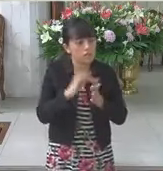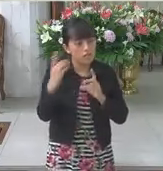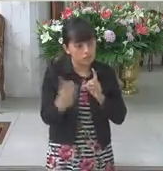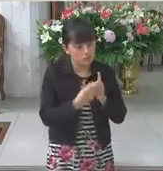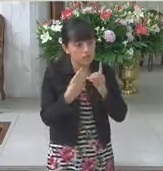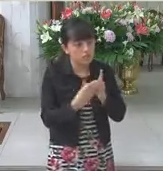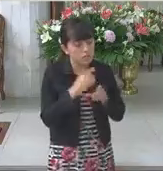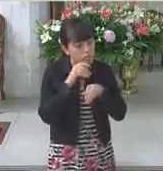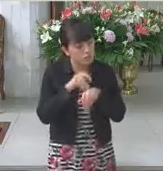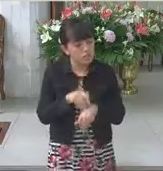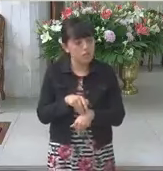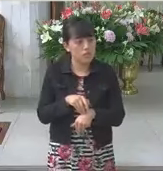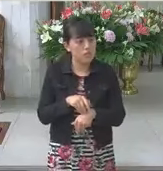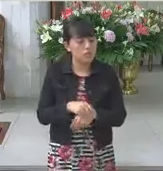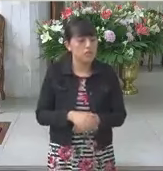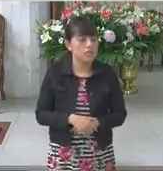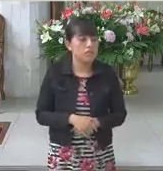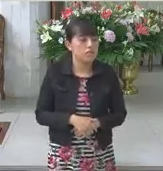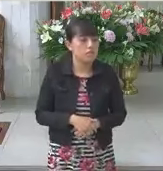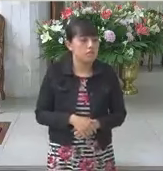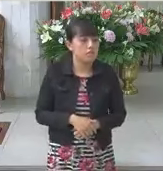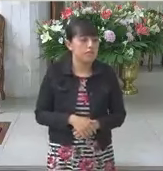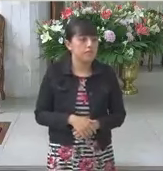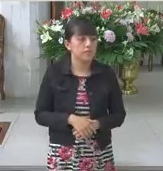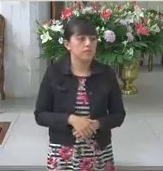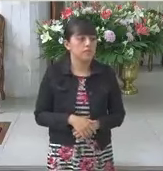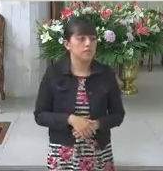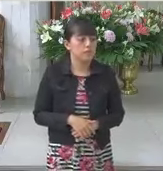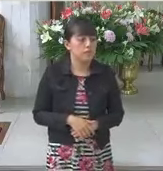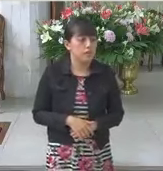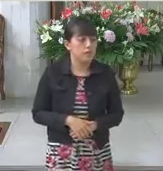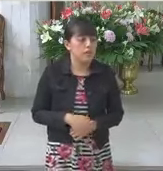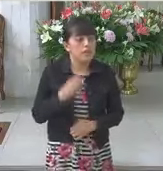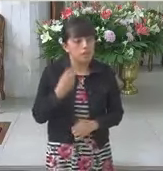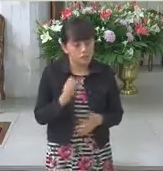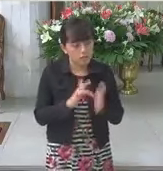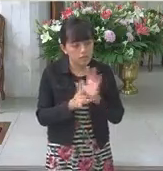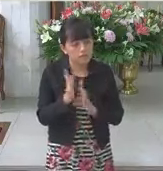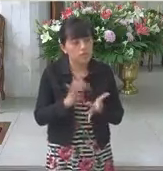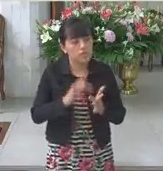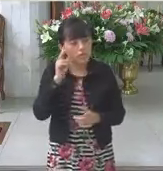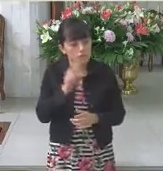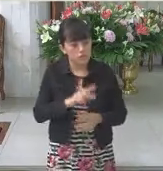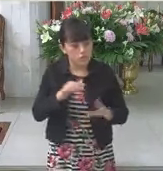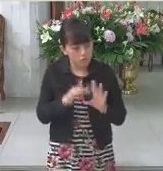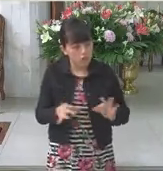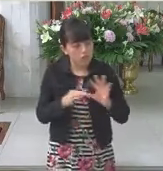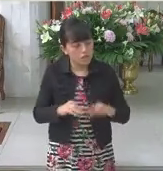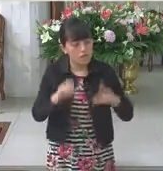Por cierto el evangelio no va a estar en contradicción de ninguna